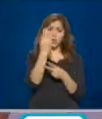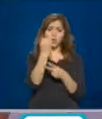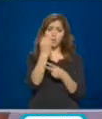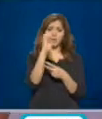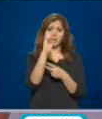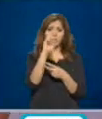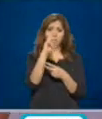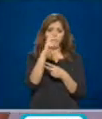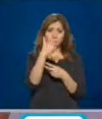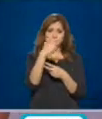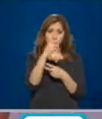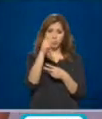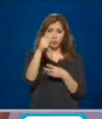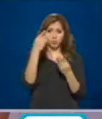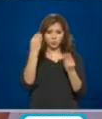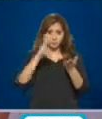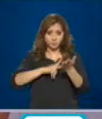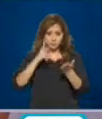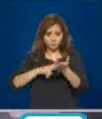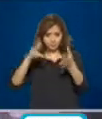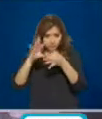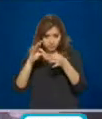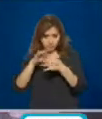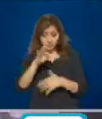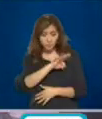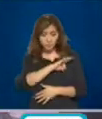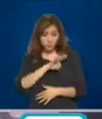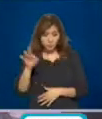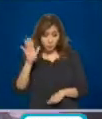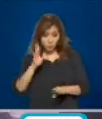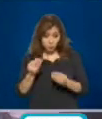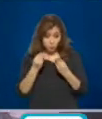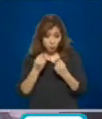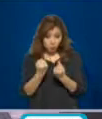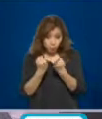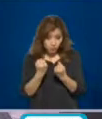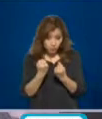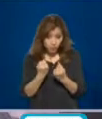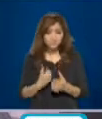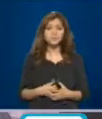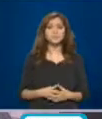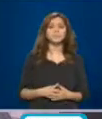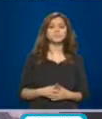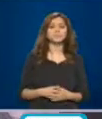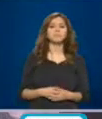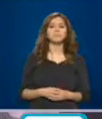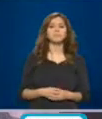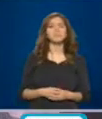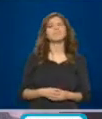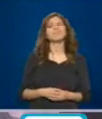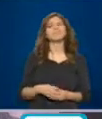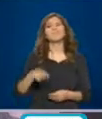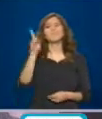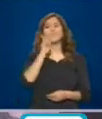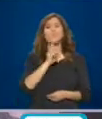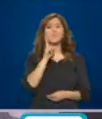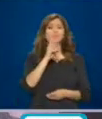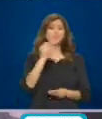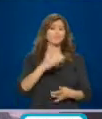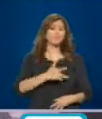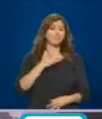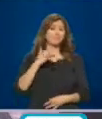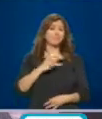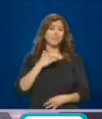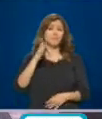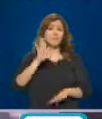porque ya nos los has mencionado varias veces. Sí, sí. Sí se puede llegar a eso. Bueno, de entrada las mujeres somos multiorgásmicas. La